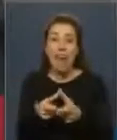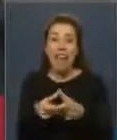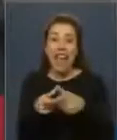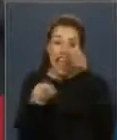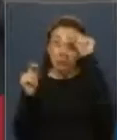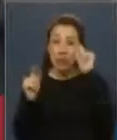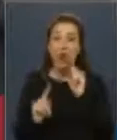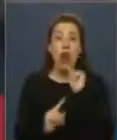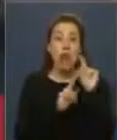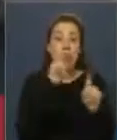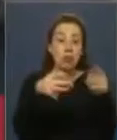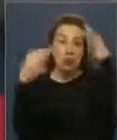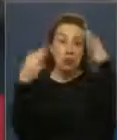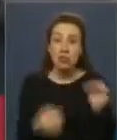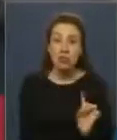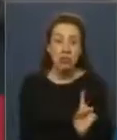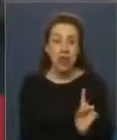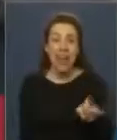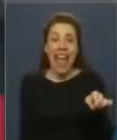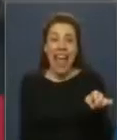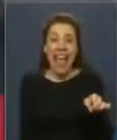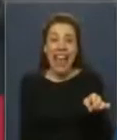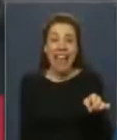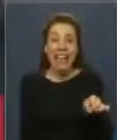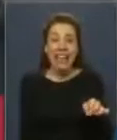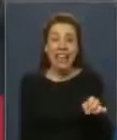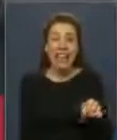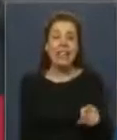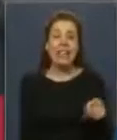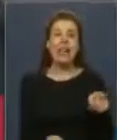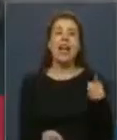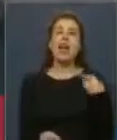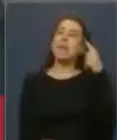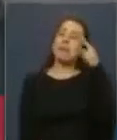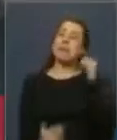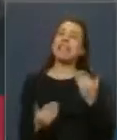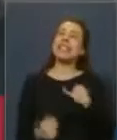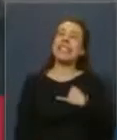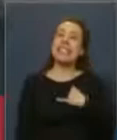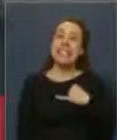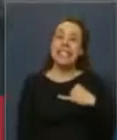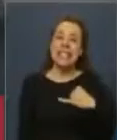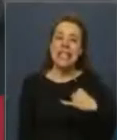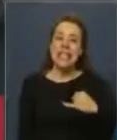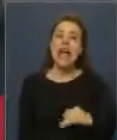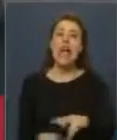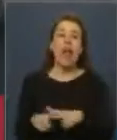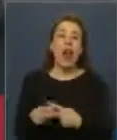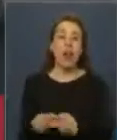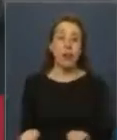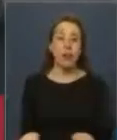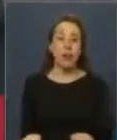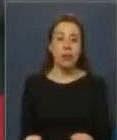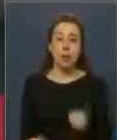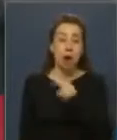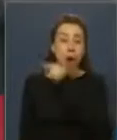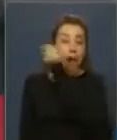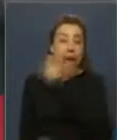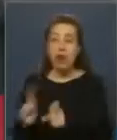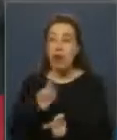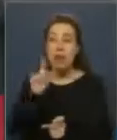fue consultado para esta decisión, a pesar de que la comparten y que creen que es necesario mantener las herramientas, pero no